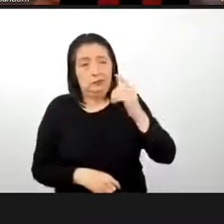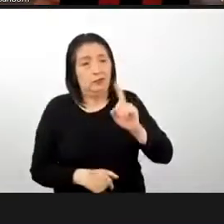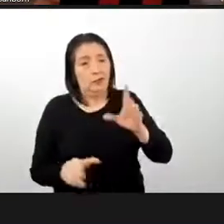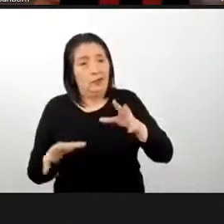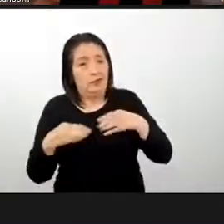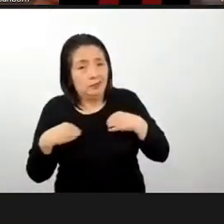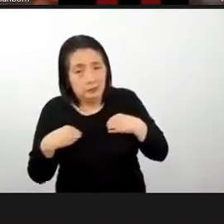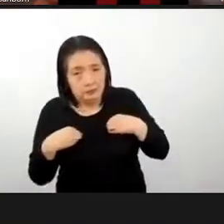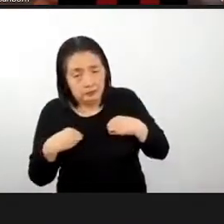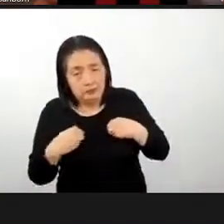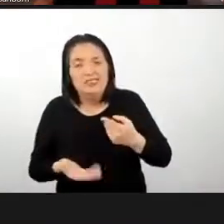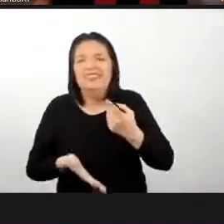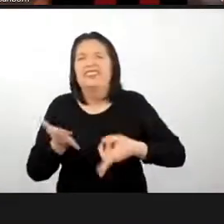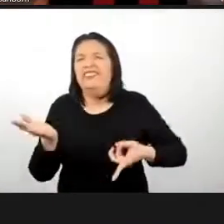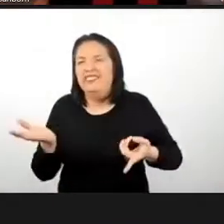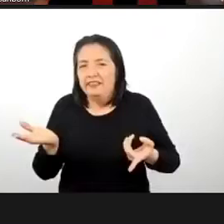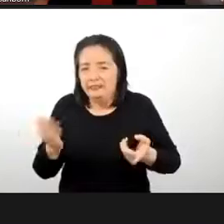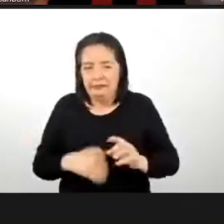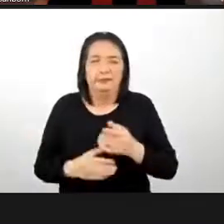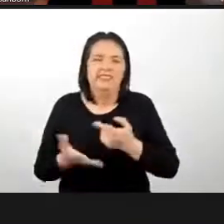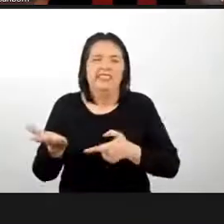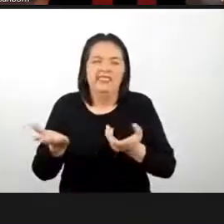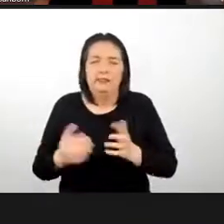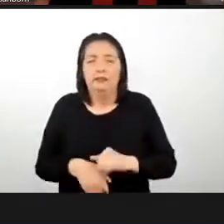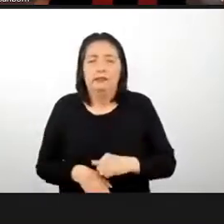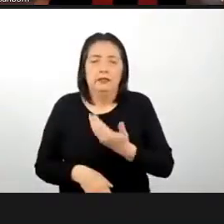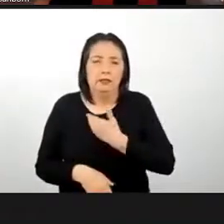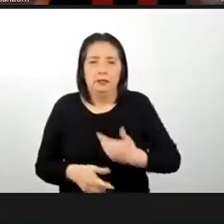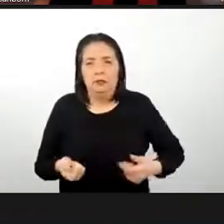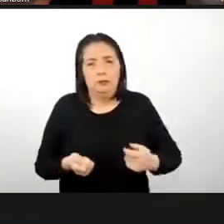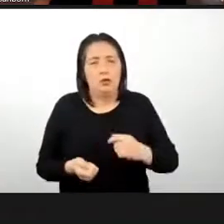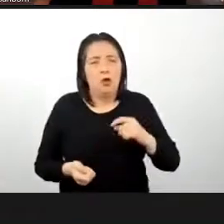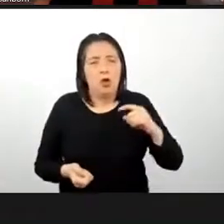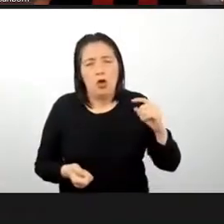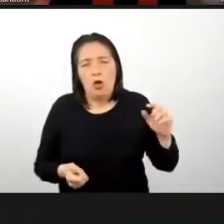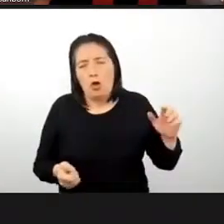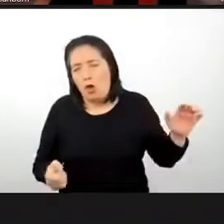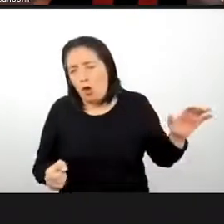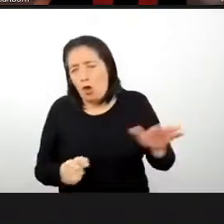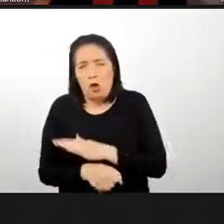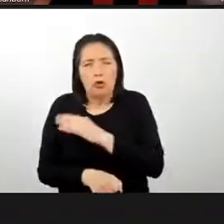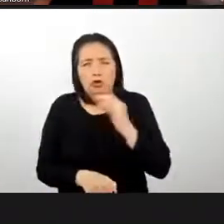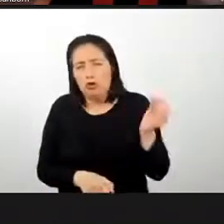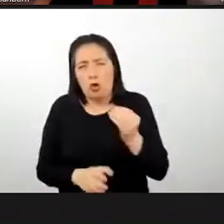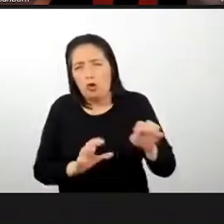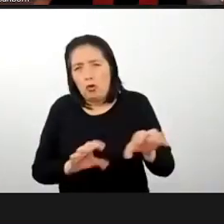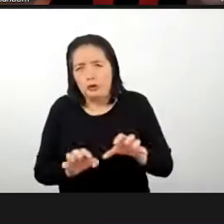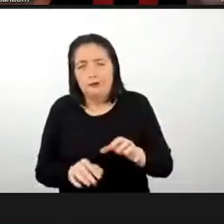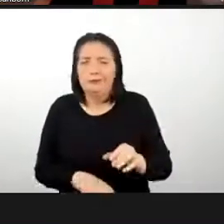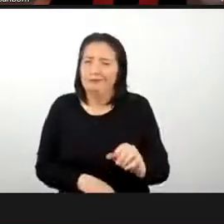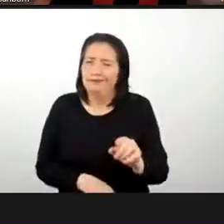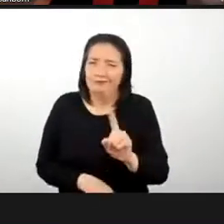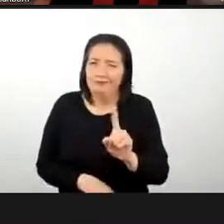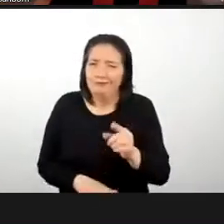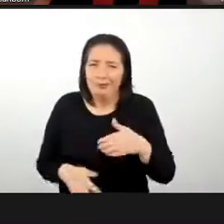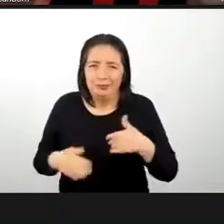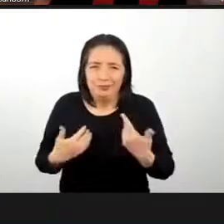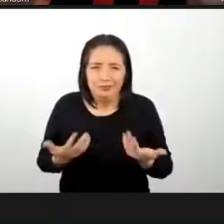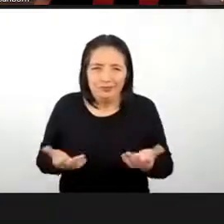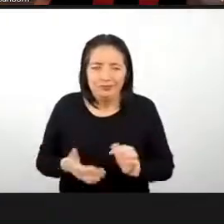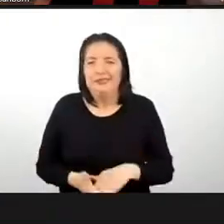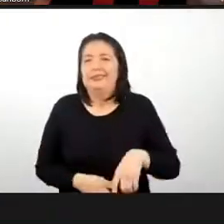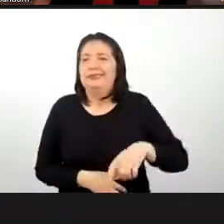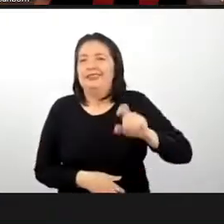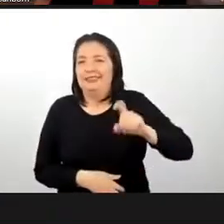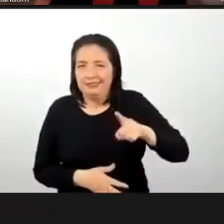¿no?, que es que el Estado no lo puede hacer todo, ¿no? El Estado no lo puede hacer todo y que por tanto